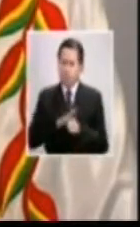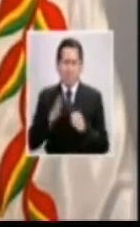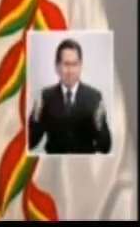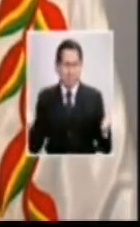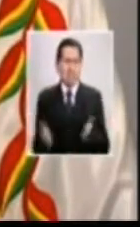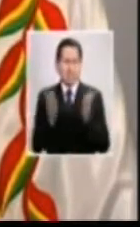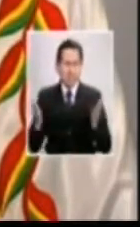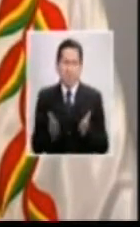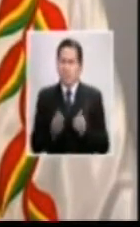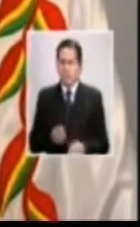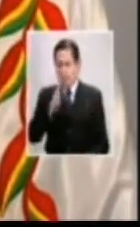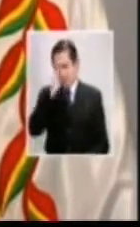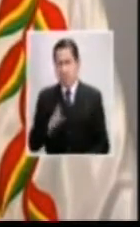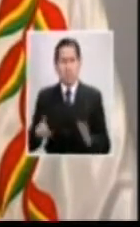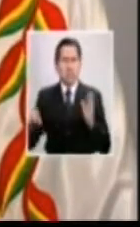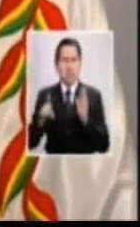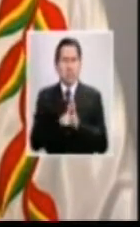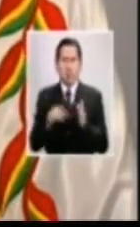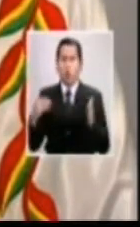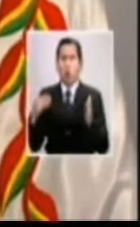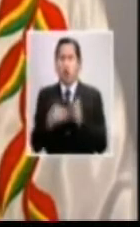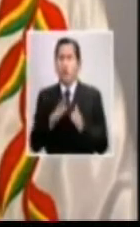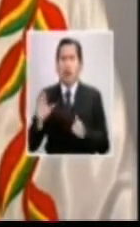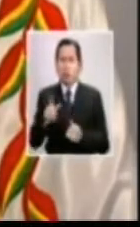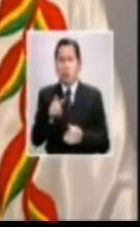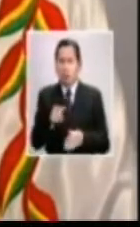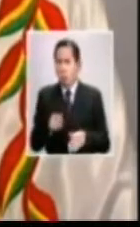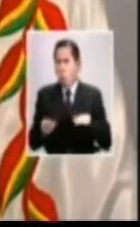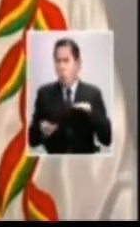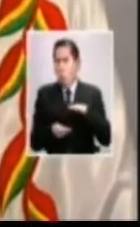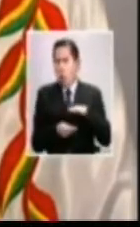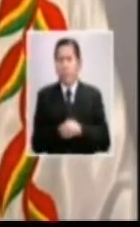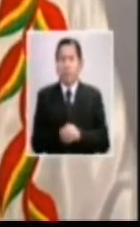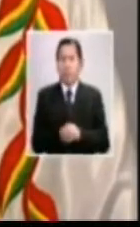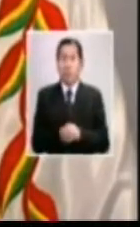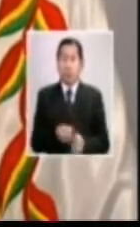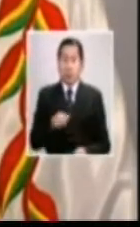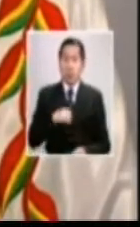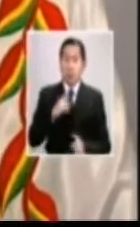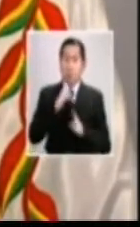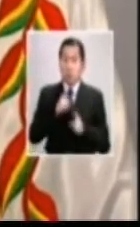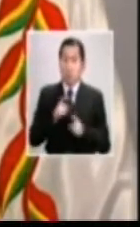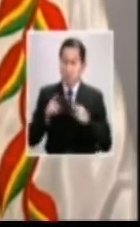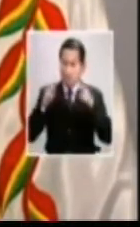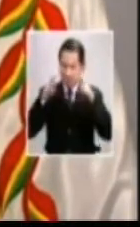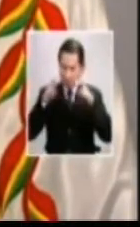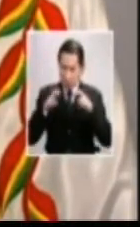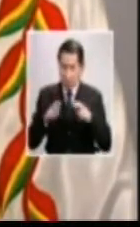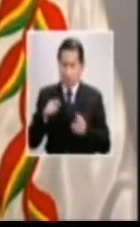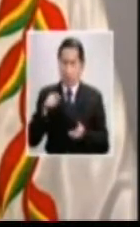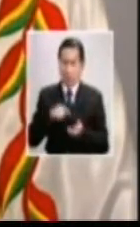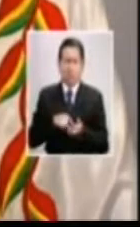han sancionado esta ley para las elecciones del próximo 6 de septiembre? Es decir, acá se juega